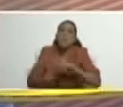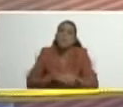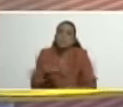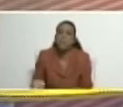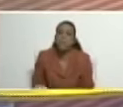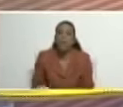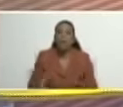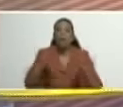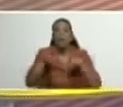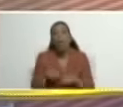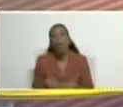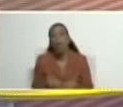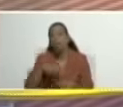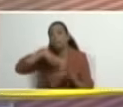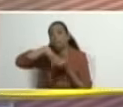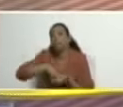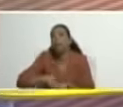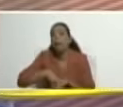¿Rendirse?